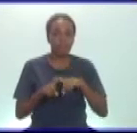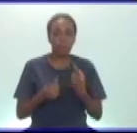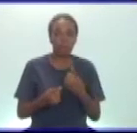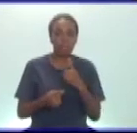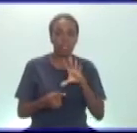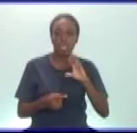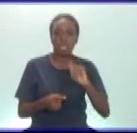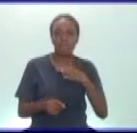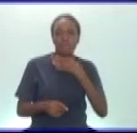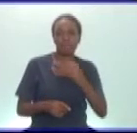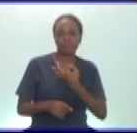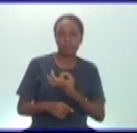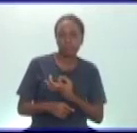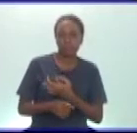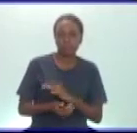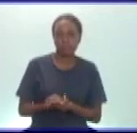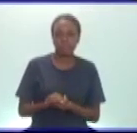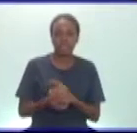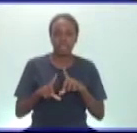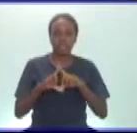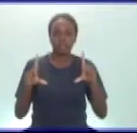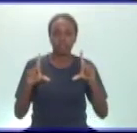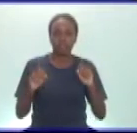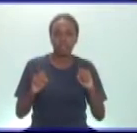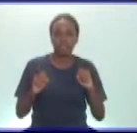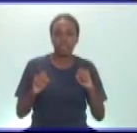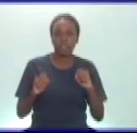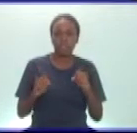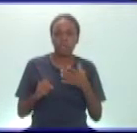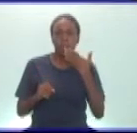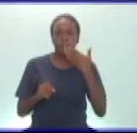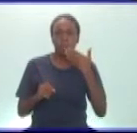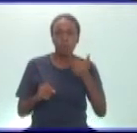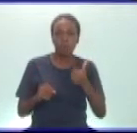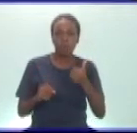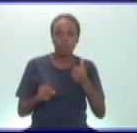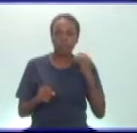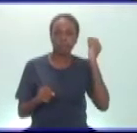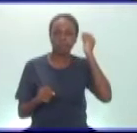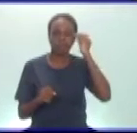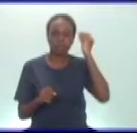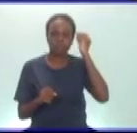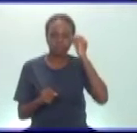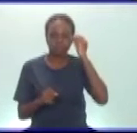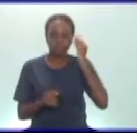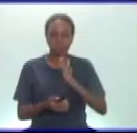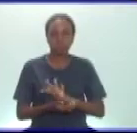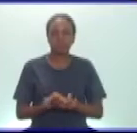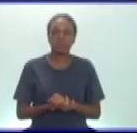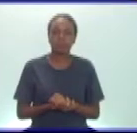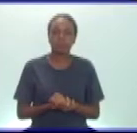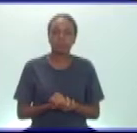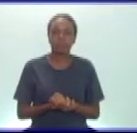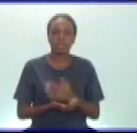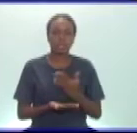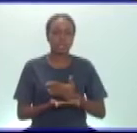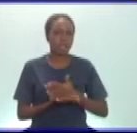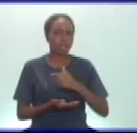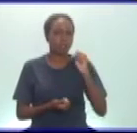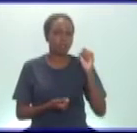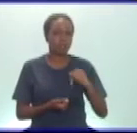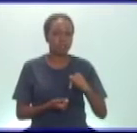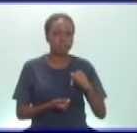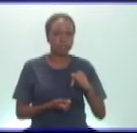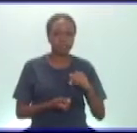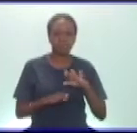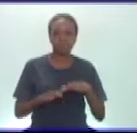opinión, y es un texto que quizás no tenga el acabado suficiente, pero que está bastante bien. En la clase de hoy vamos a